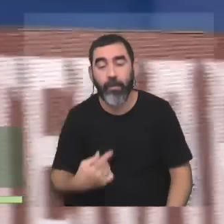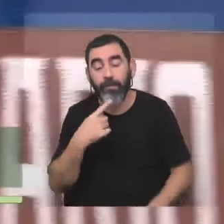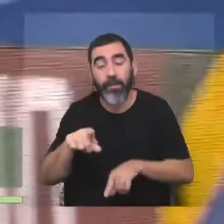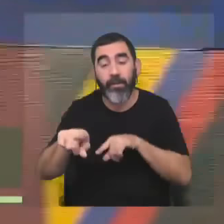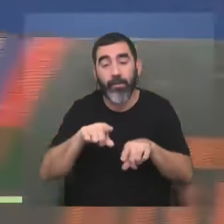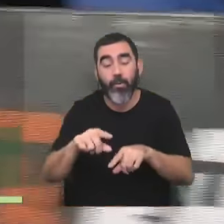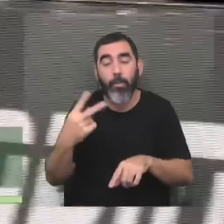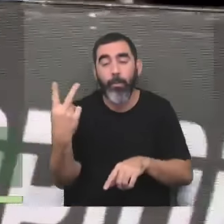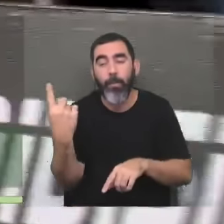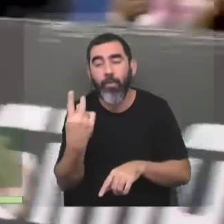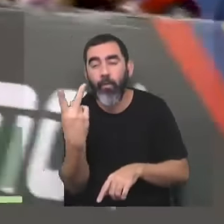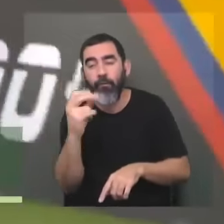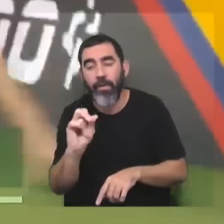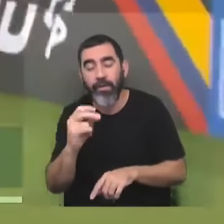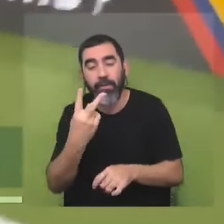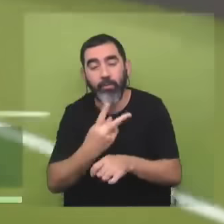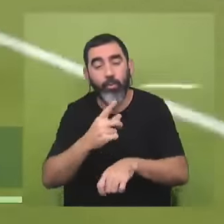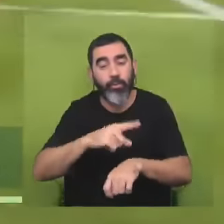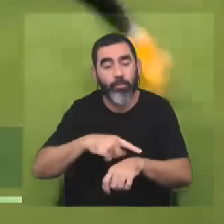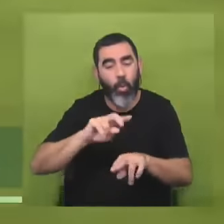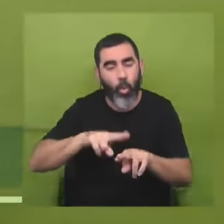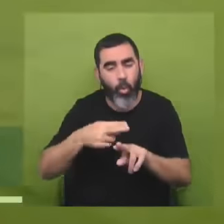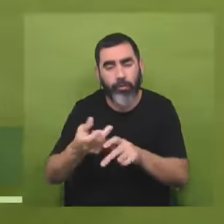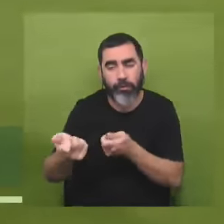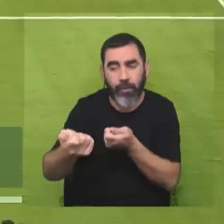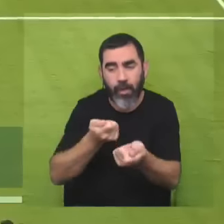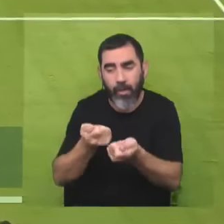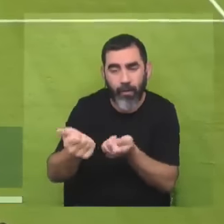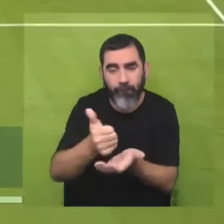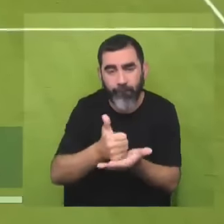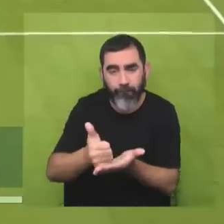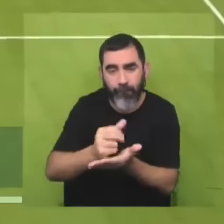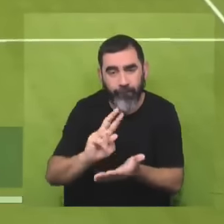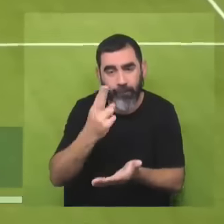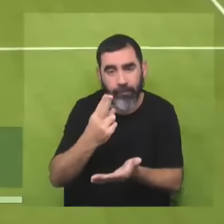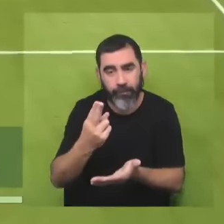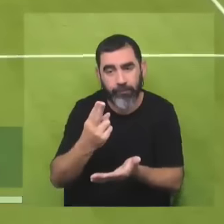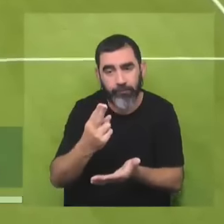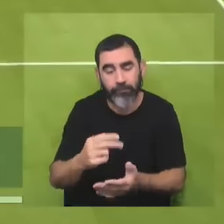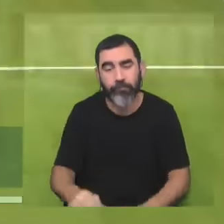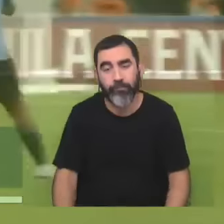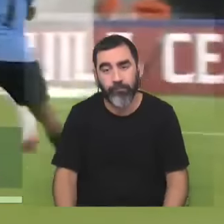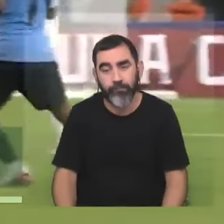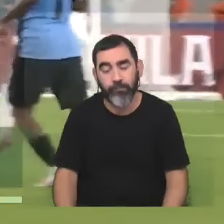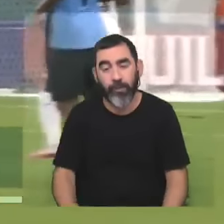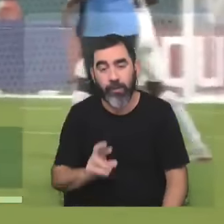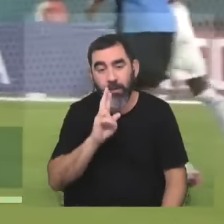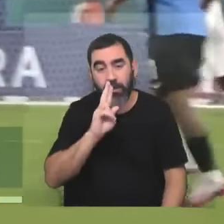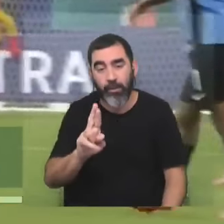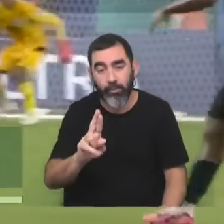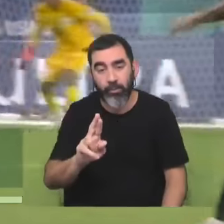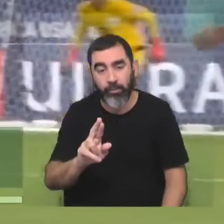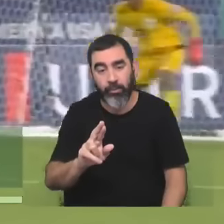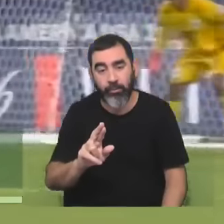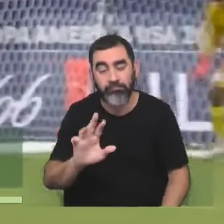partir del minuto 20 del segundo tiempo volvimos progresivamente a dominar el juego a llegar y a crear opciones el resultado me